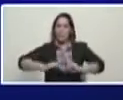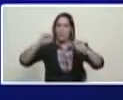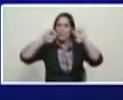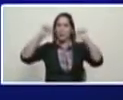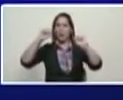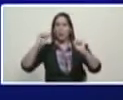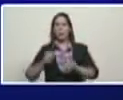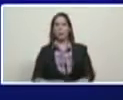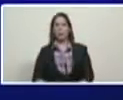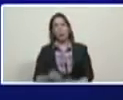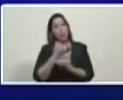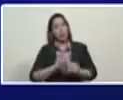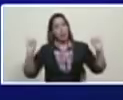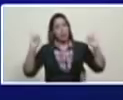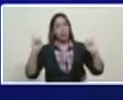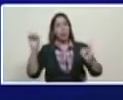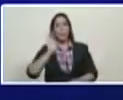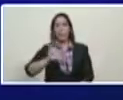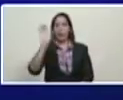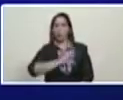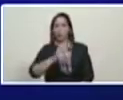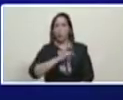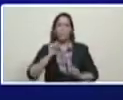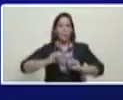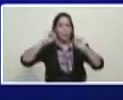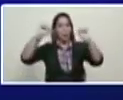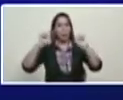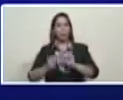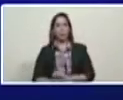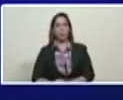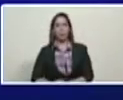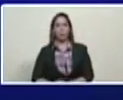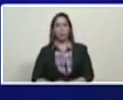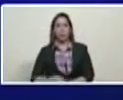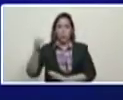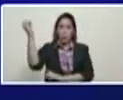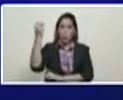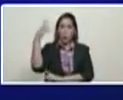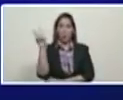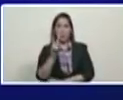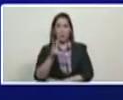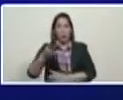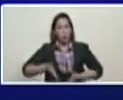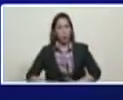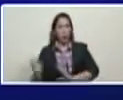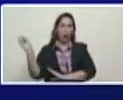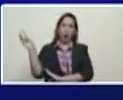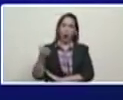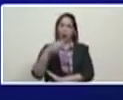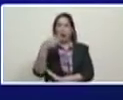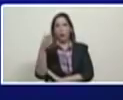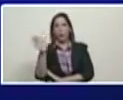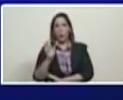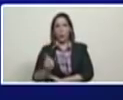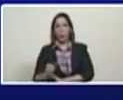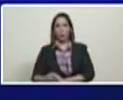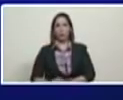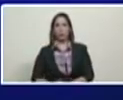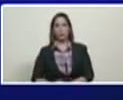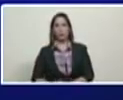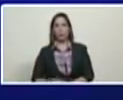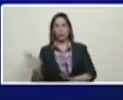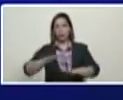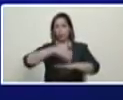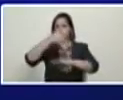sigue. Independencia y patria socialista. Viviremos y venceremos. El sol de Venezuela nace en el Esequibo. Nace en el Esequibo. Mi comandante en